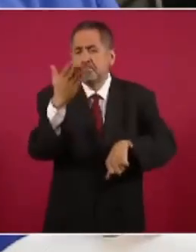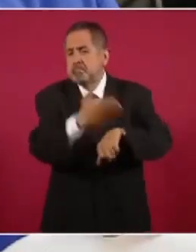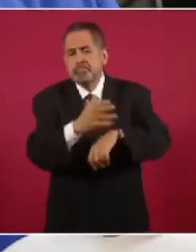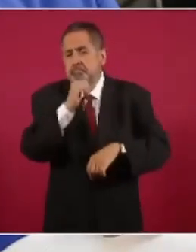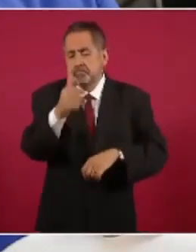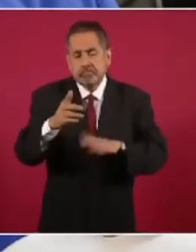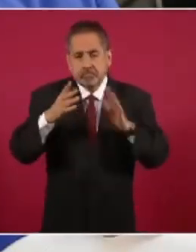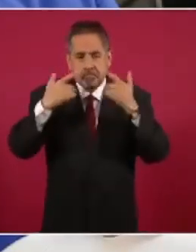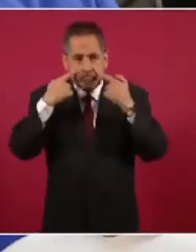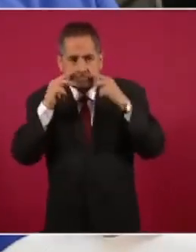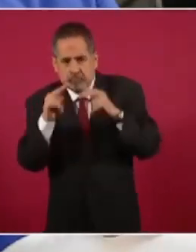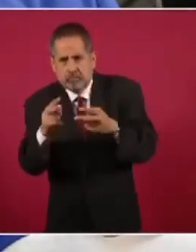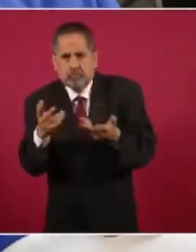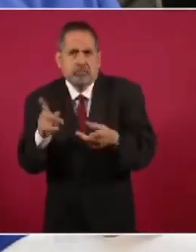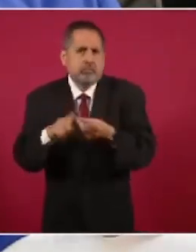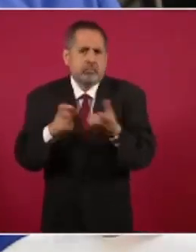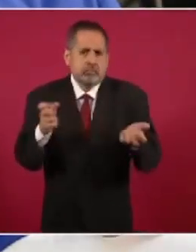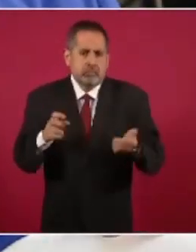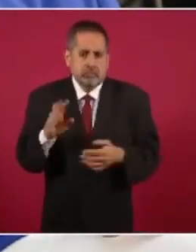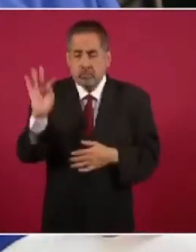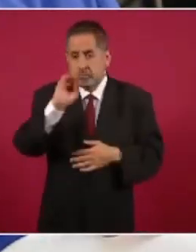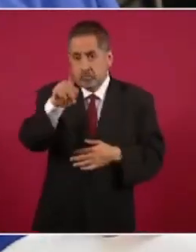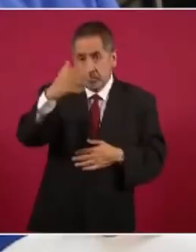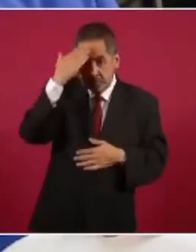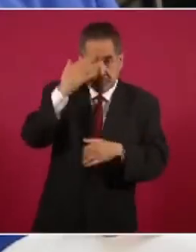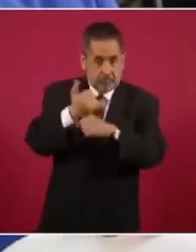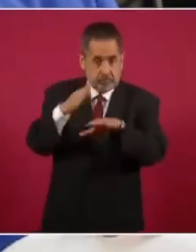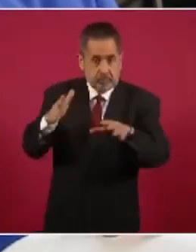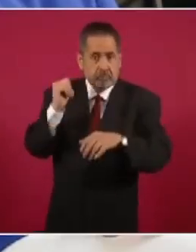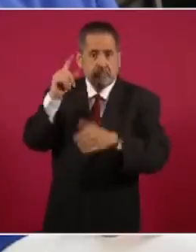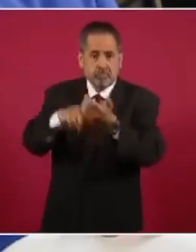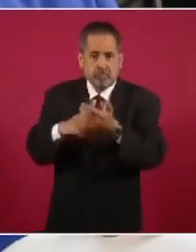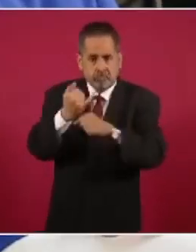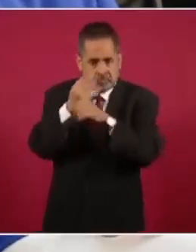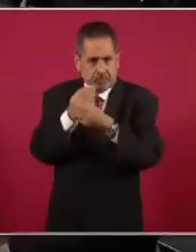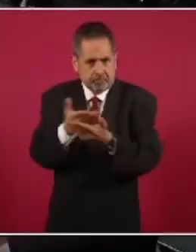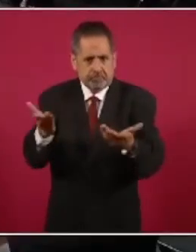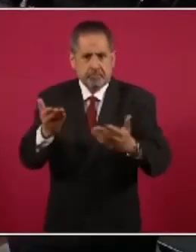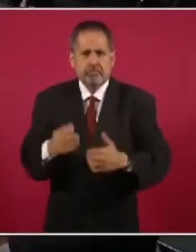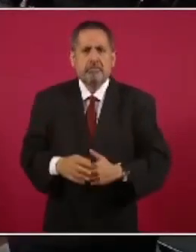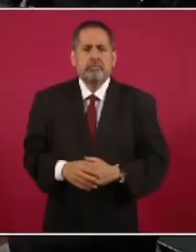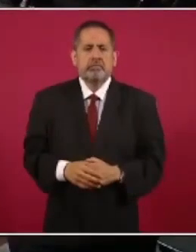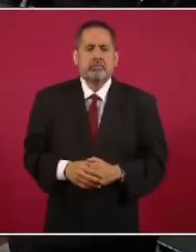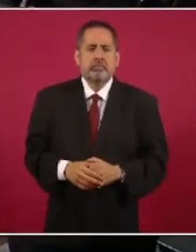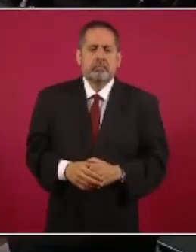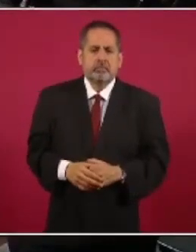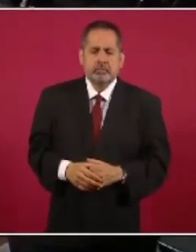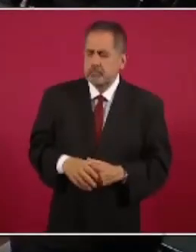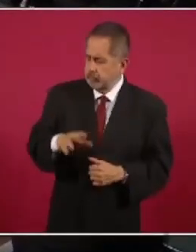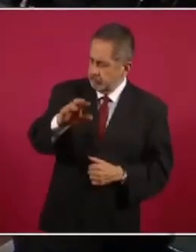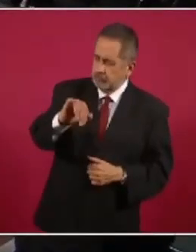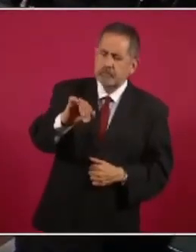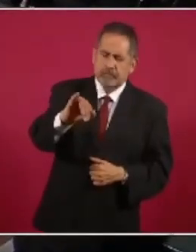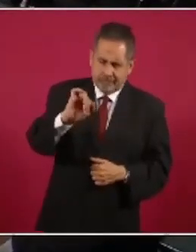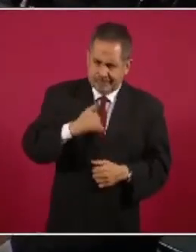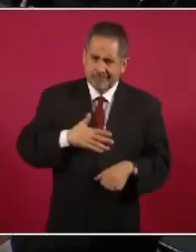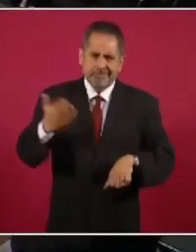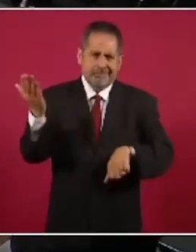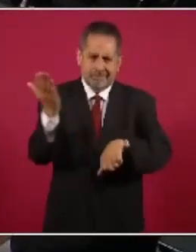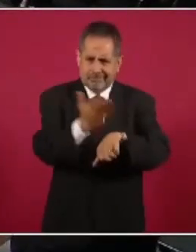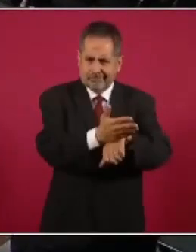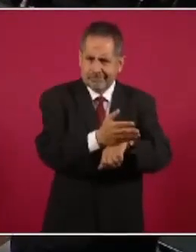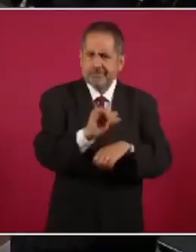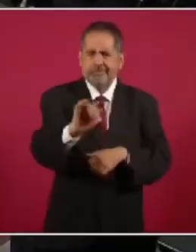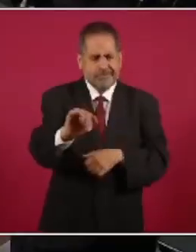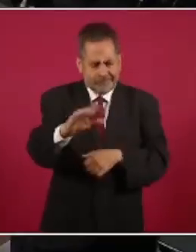al menos no. No sé si usted tenga información al respecto que nos pudiera compartir. Sí, sí hay sanciones y, y se